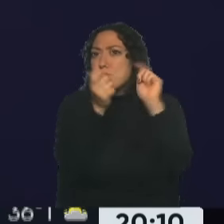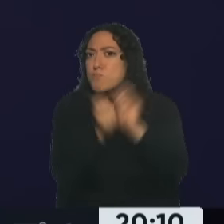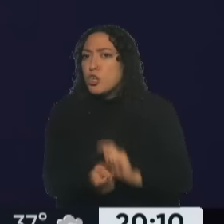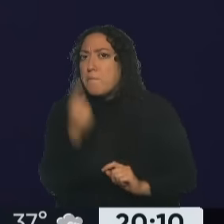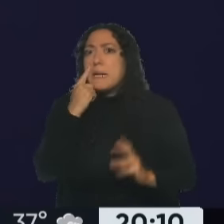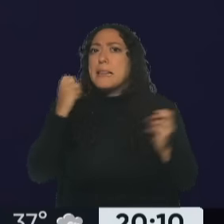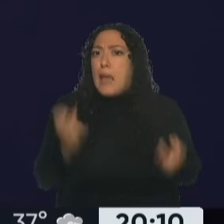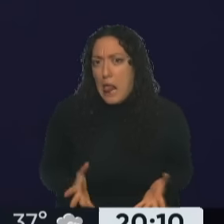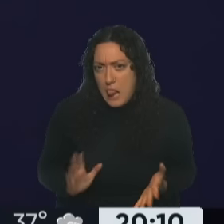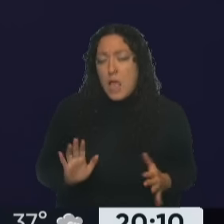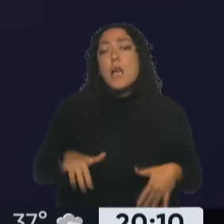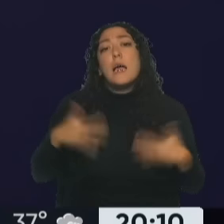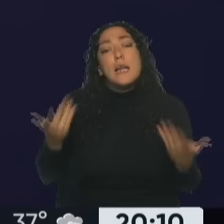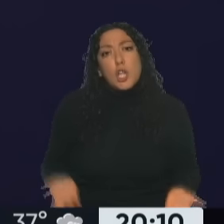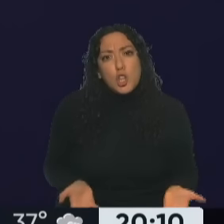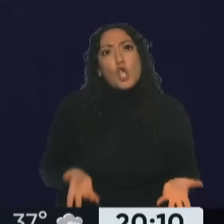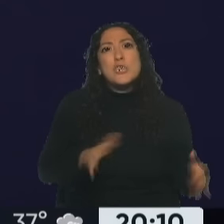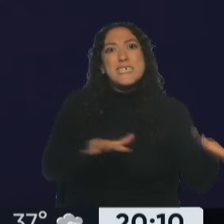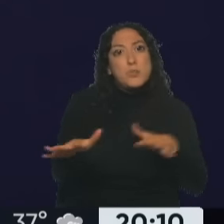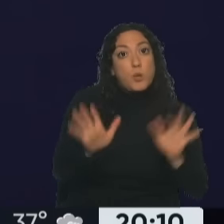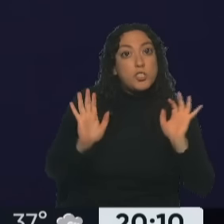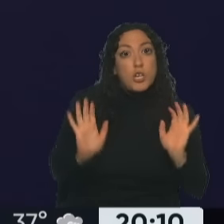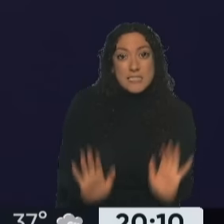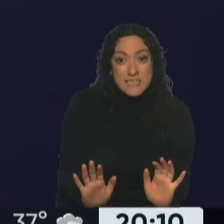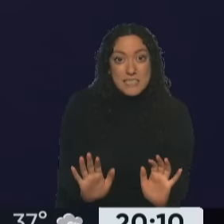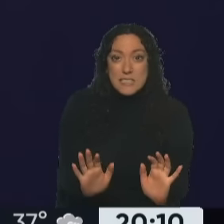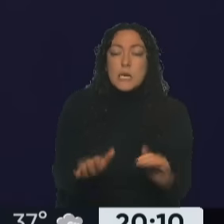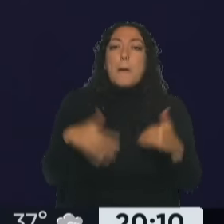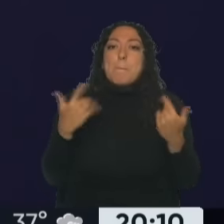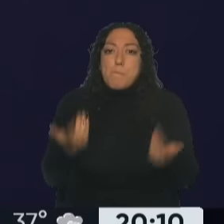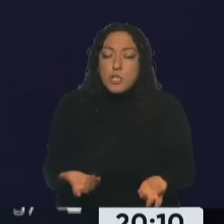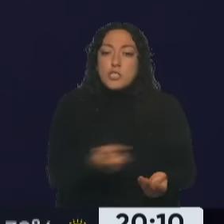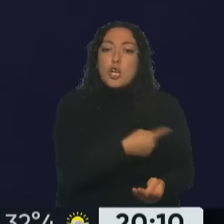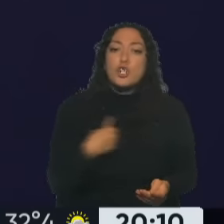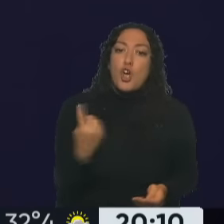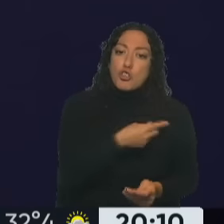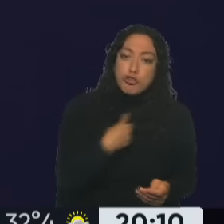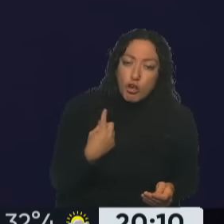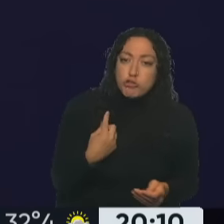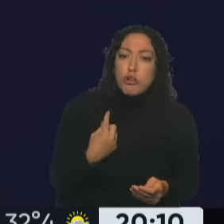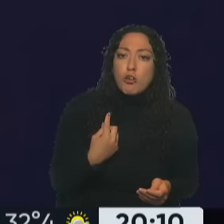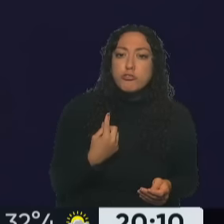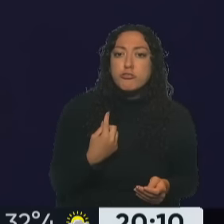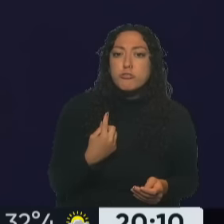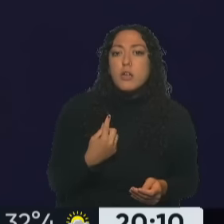entonces en función de esta situación es que hemos